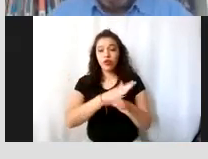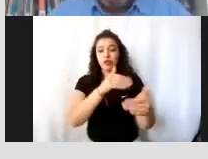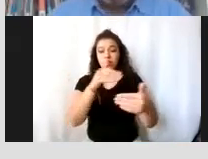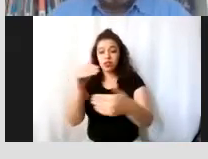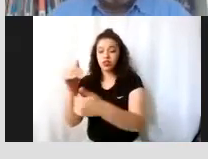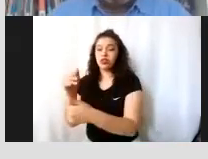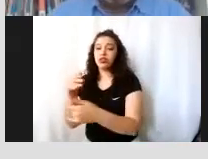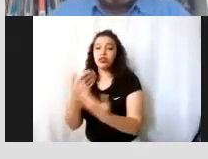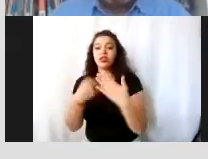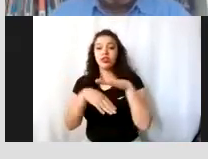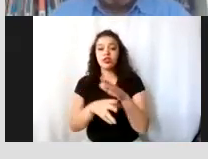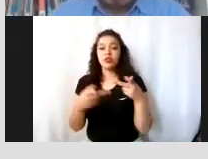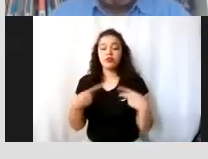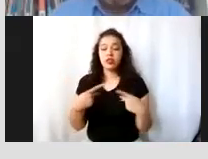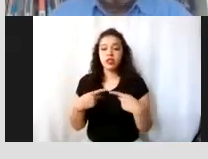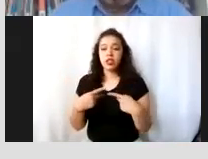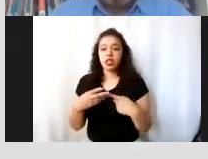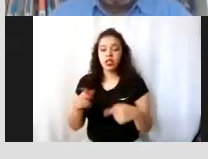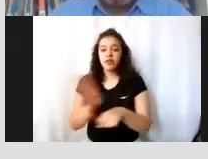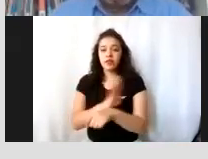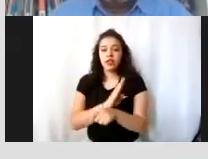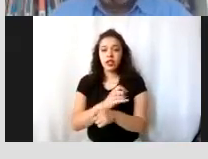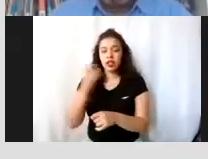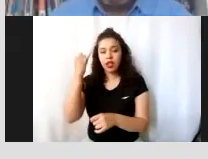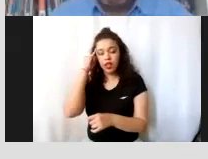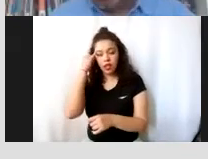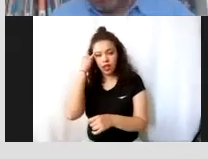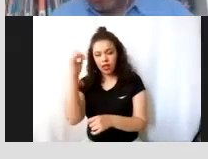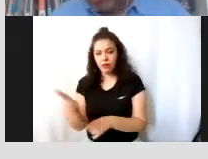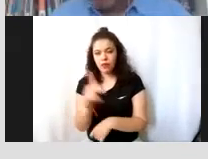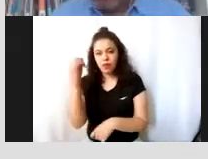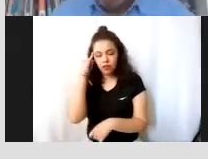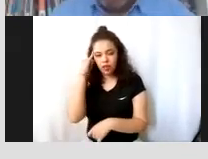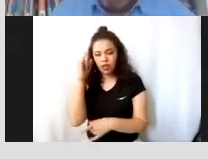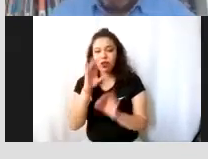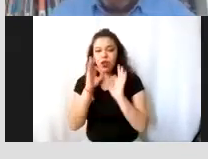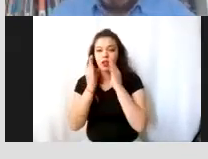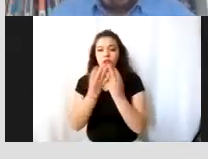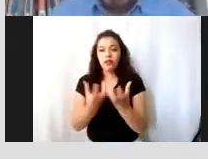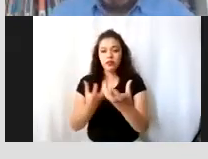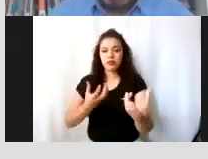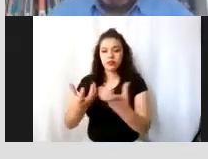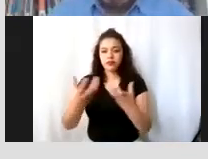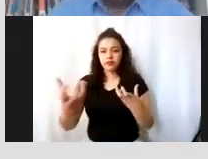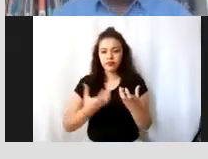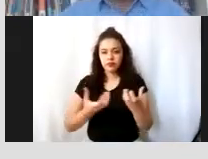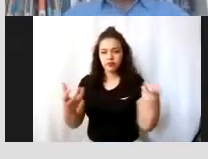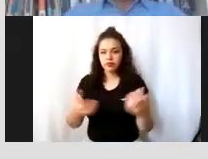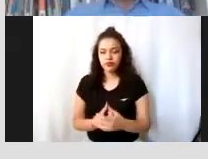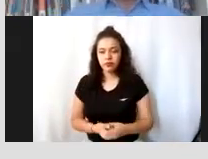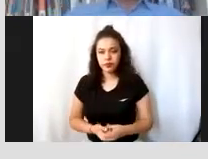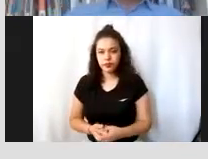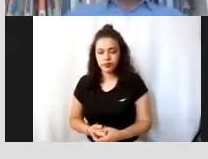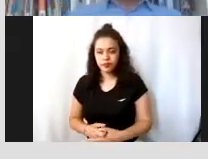cuántos beneficiarios son provenientes de alguna etnia, pero de manera disociada. Ok. Ah, bien. Nitzela,